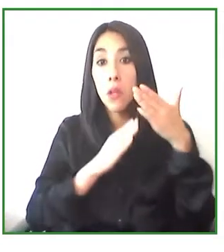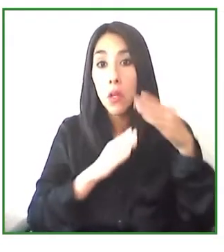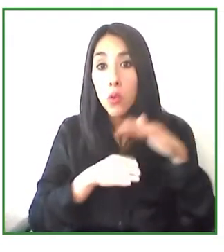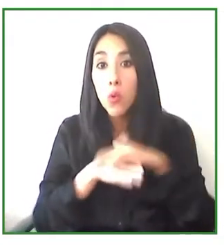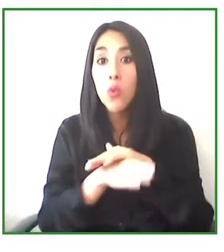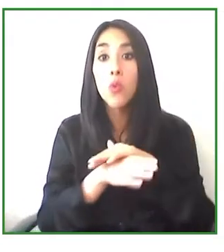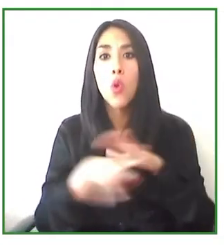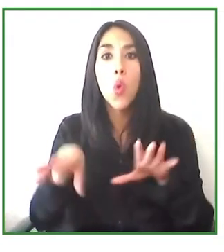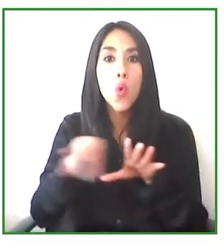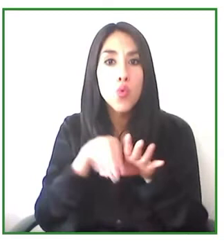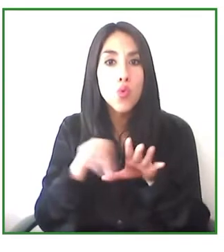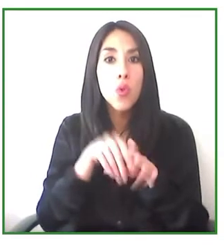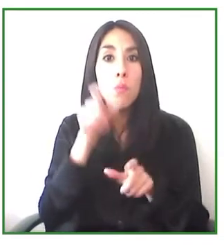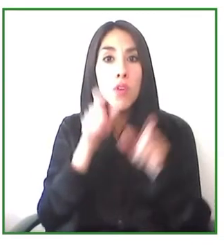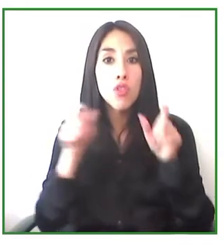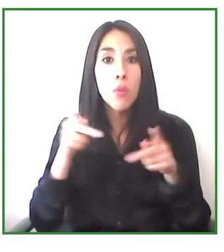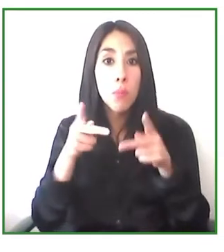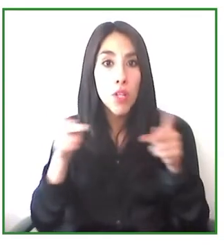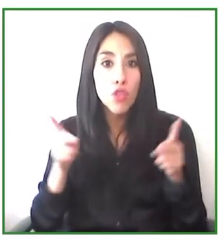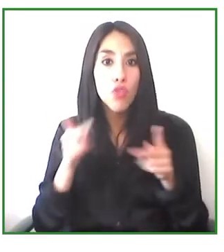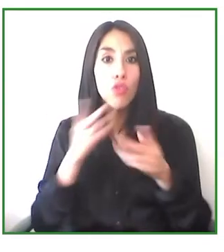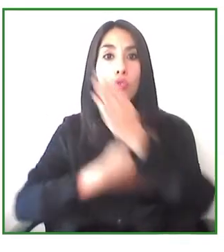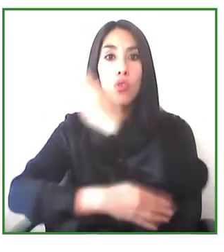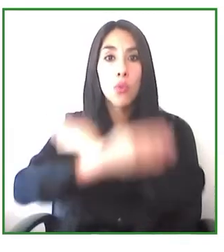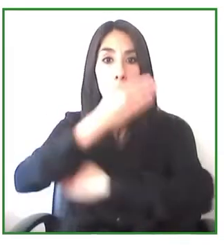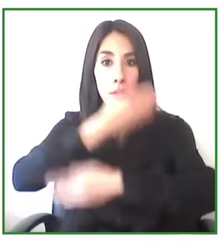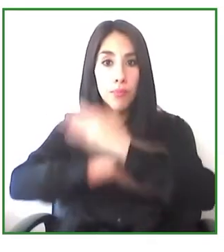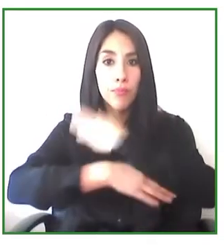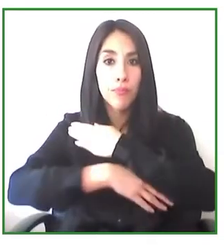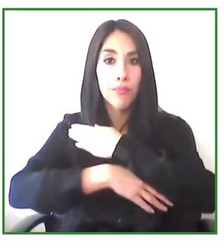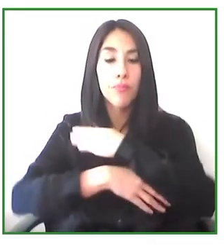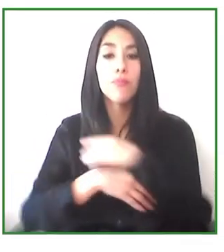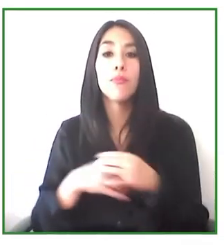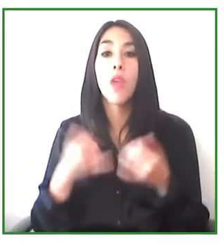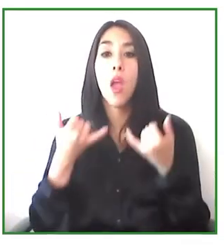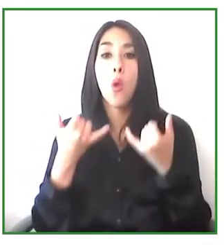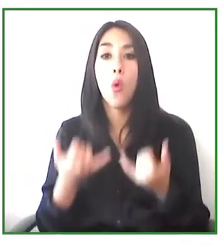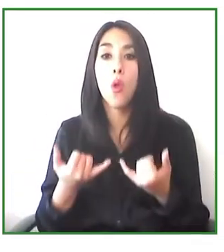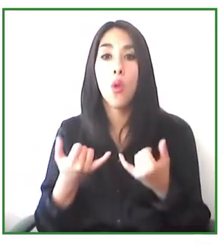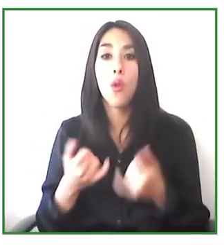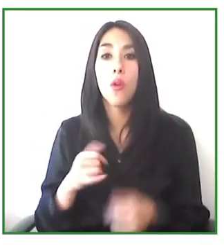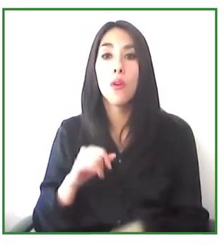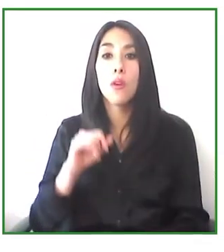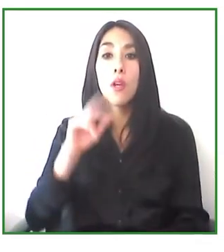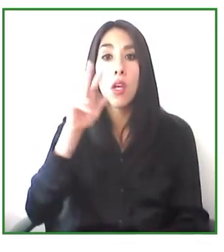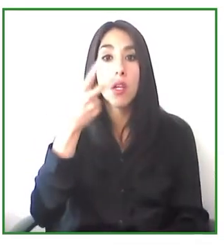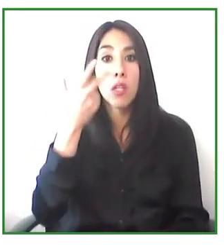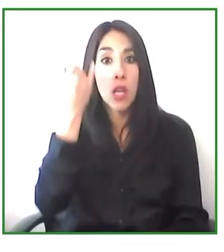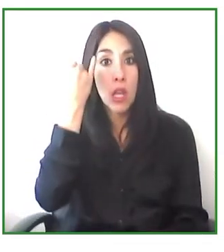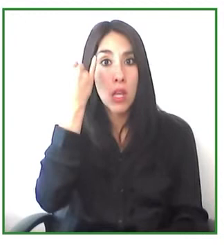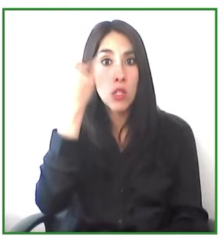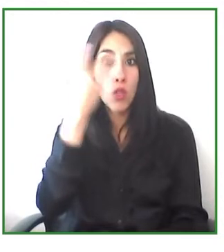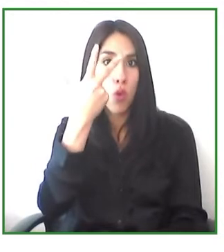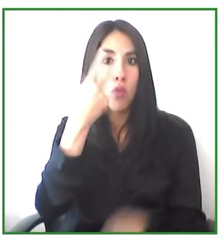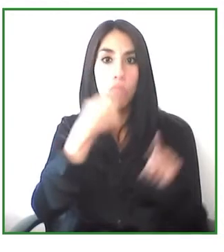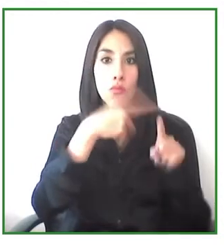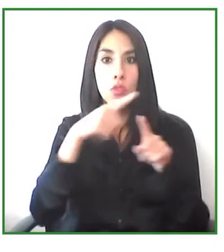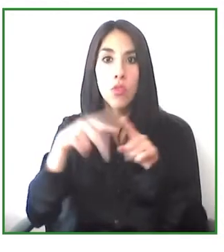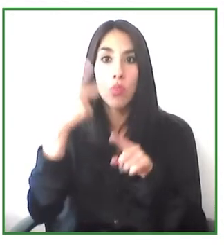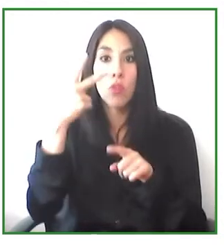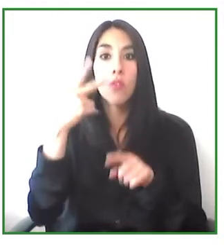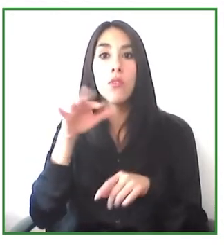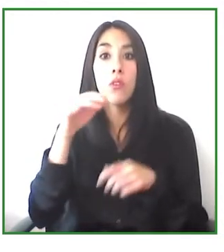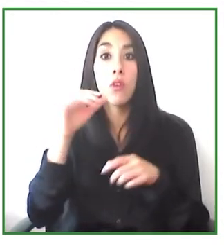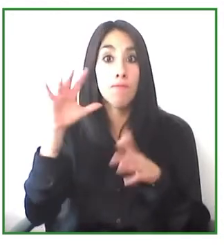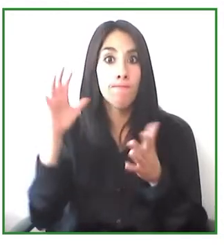momento, las tres iniciativas ganadoras del concurso ICT del año 2021, Fundación 11, Egalité de Brasil y Enable